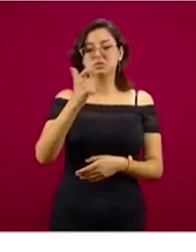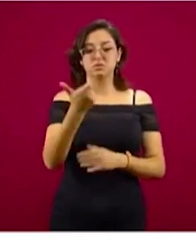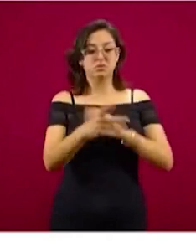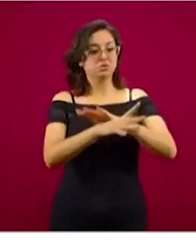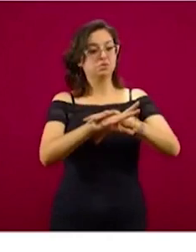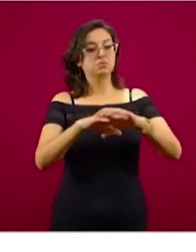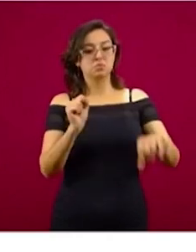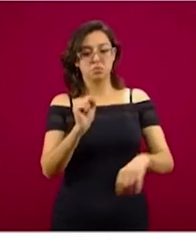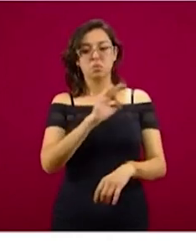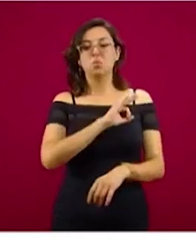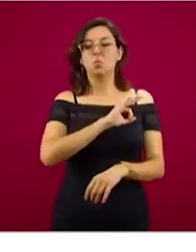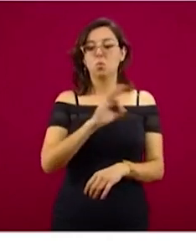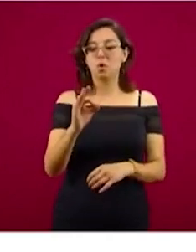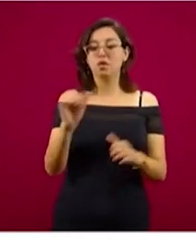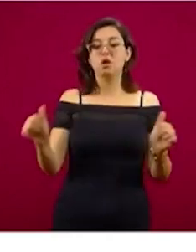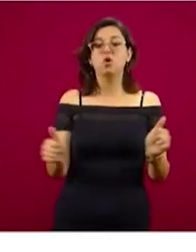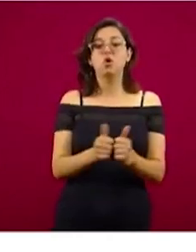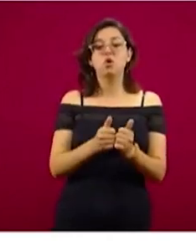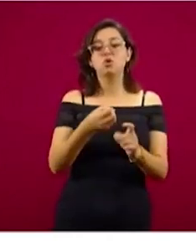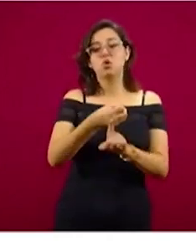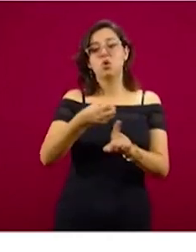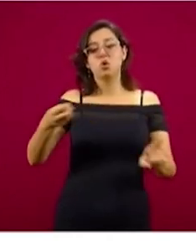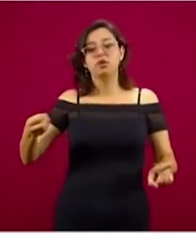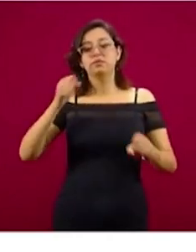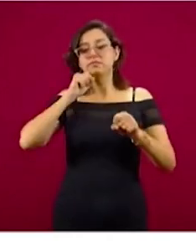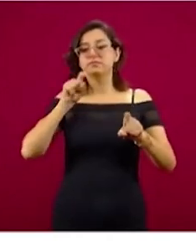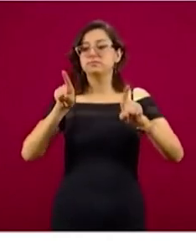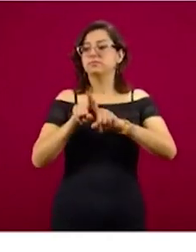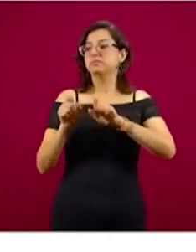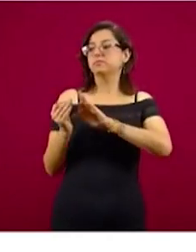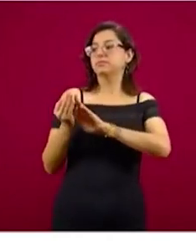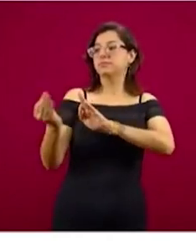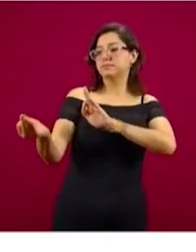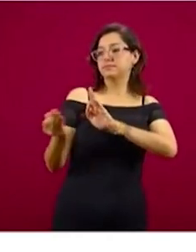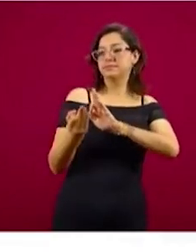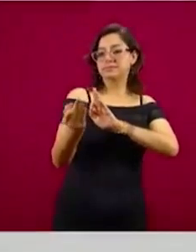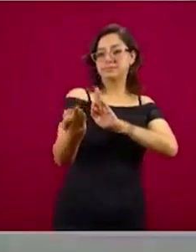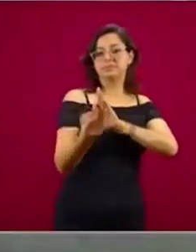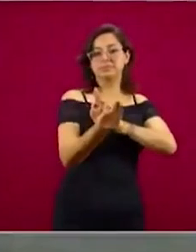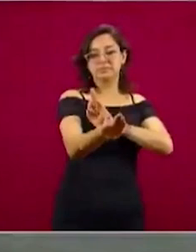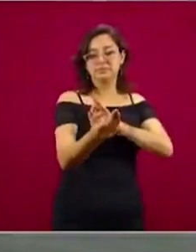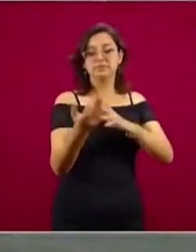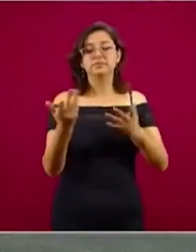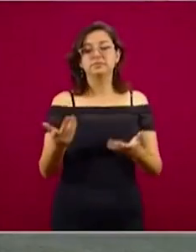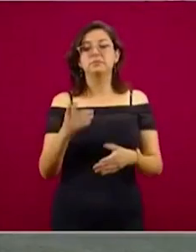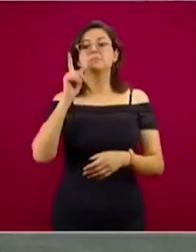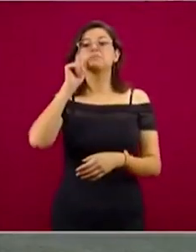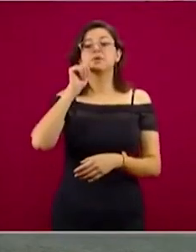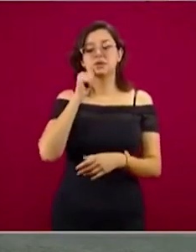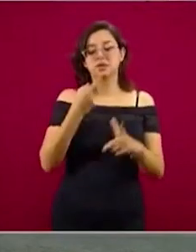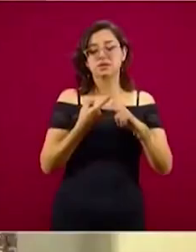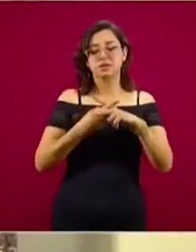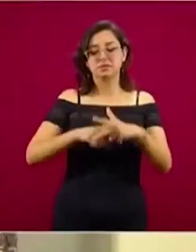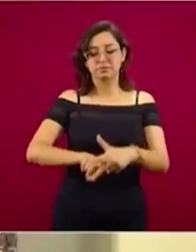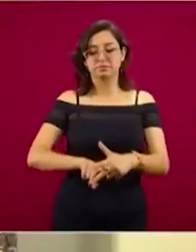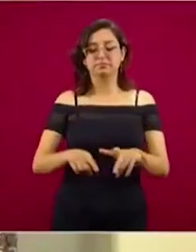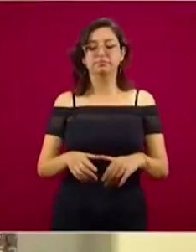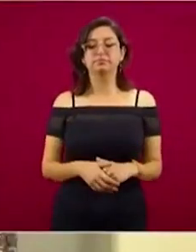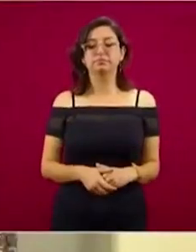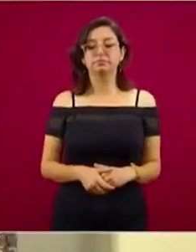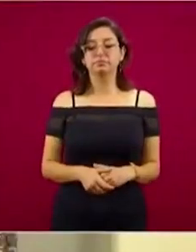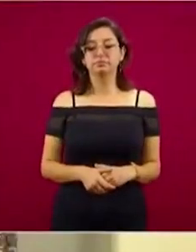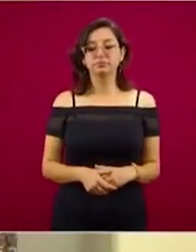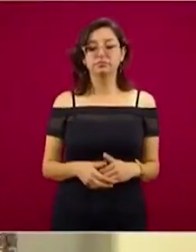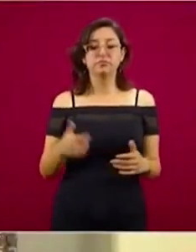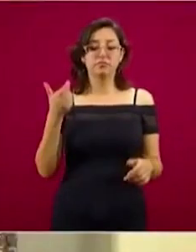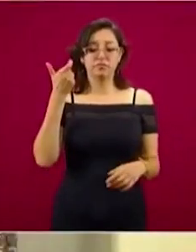recursos de manera ordenada y guardando las medidas de sana distancia a partir del día de mañana. Estos recursos ya se